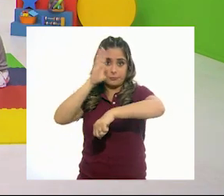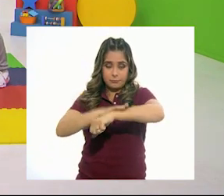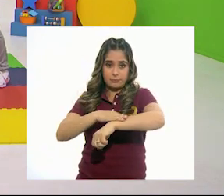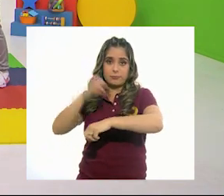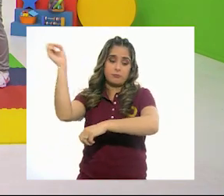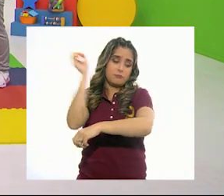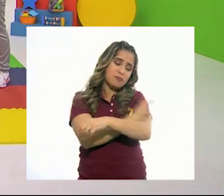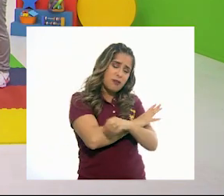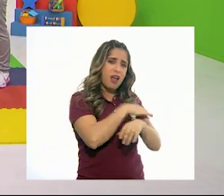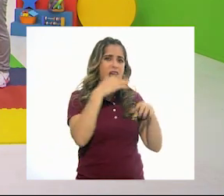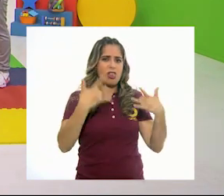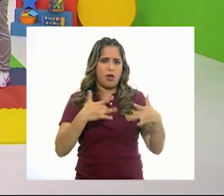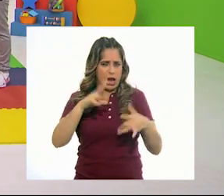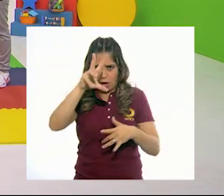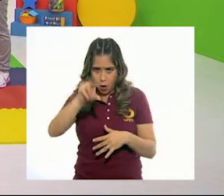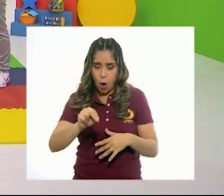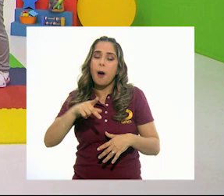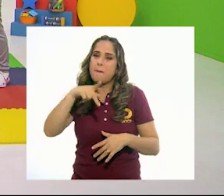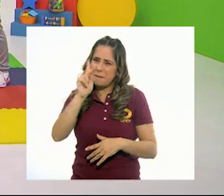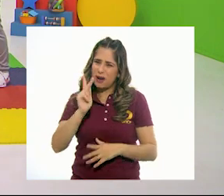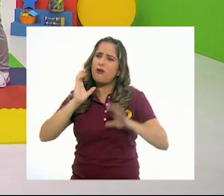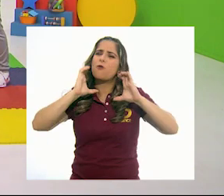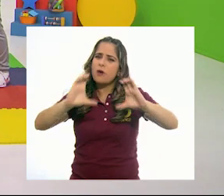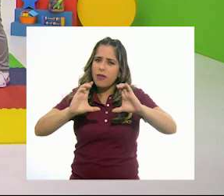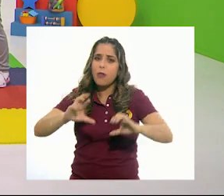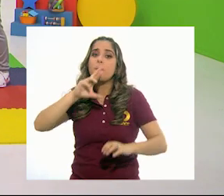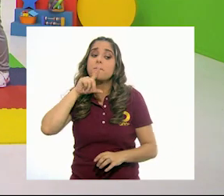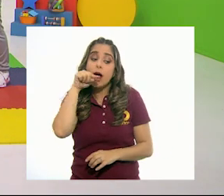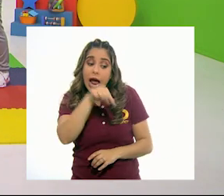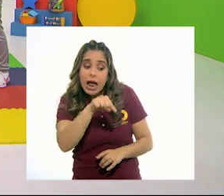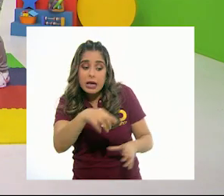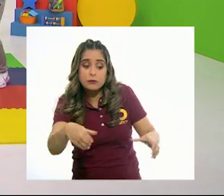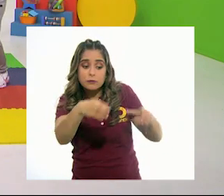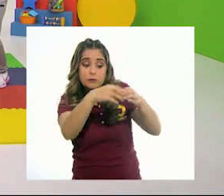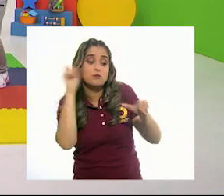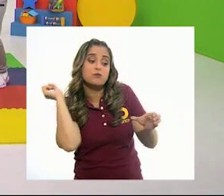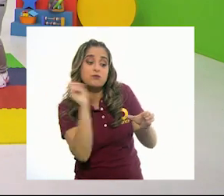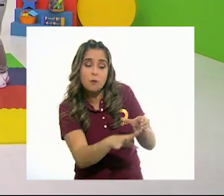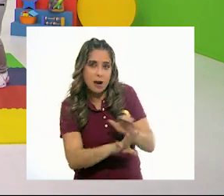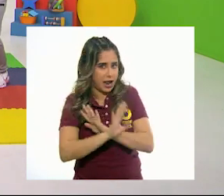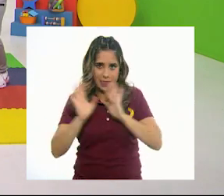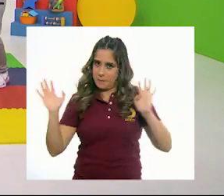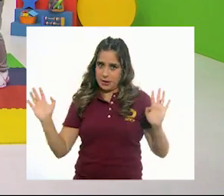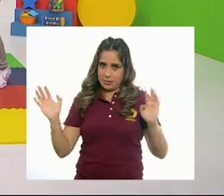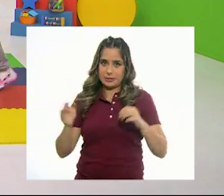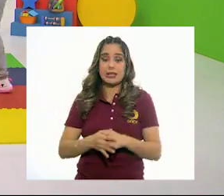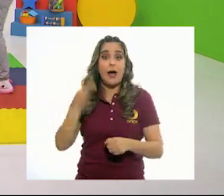lastimar, pero aún así hay que tener cuidado. Bien. Y para ir más rápido, ¡vamos por nuestros dragones! ¡Sí!